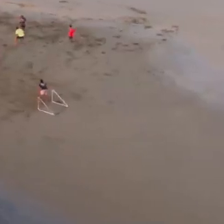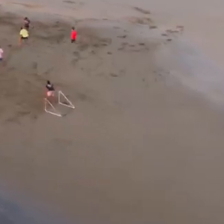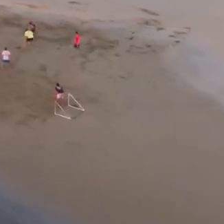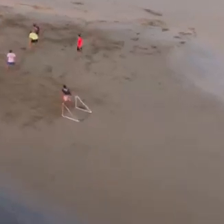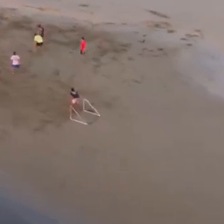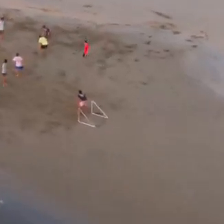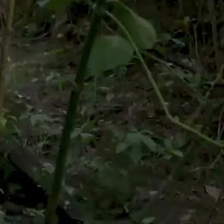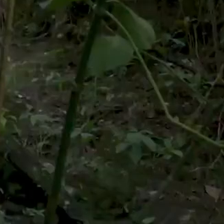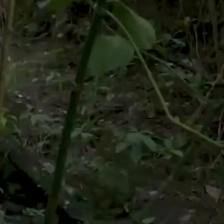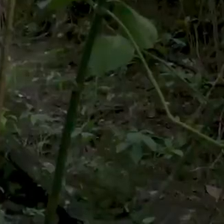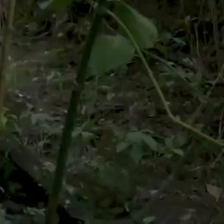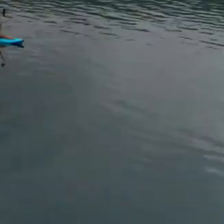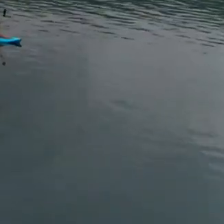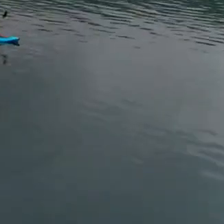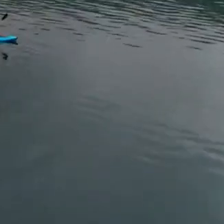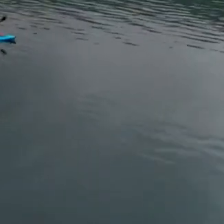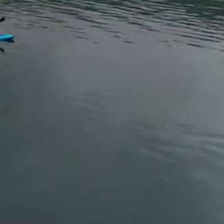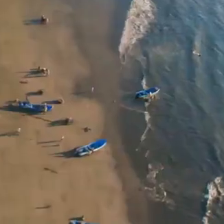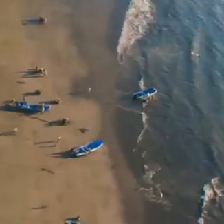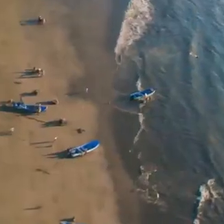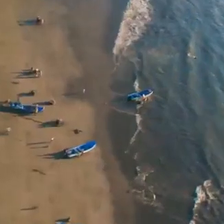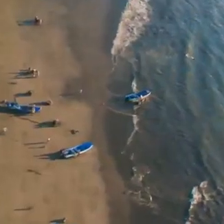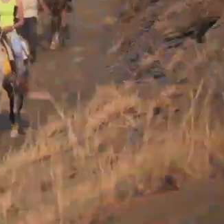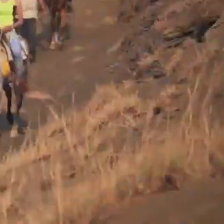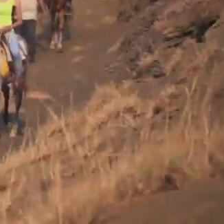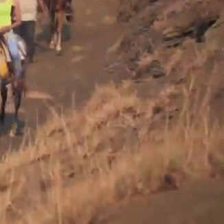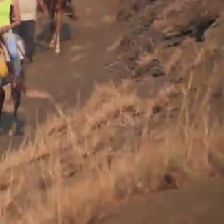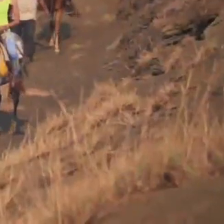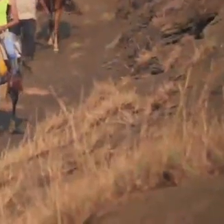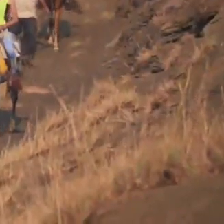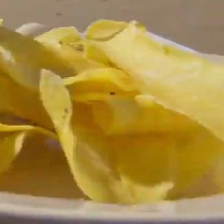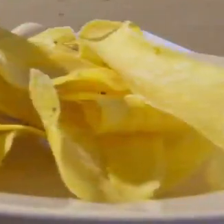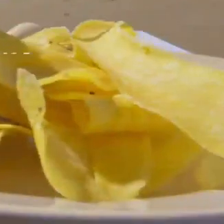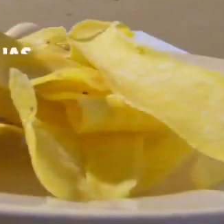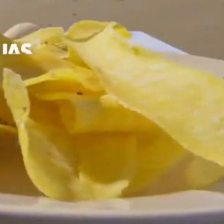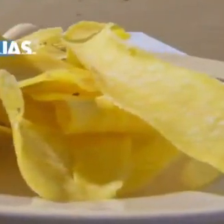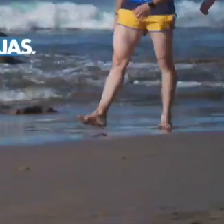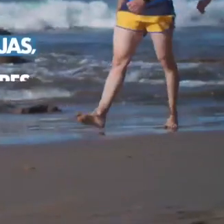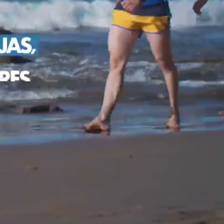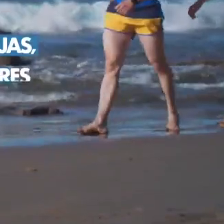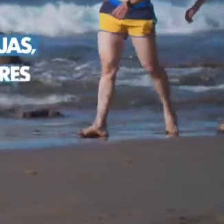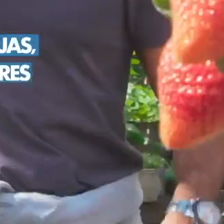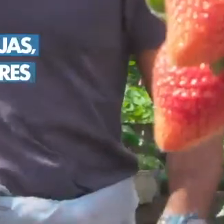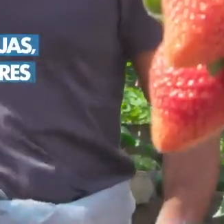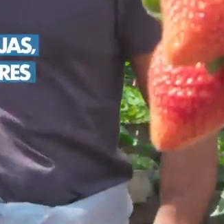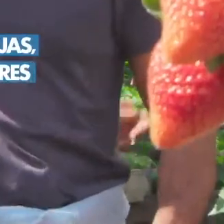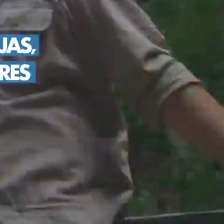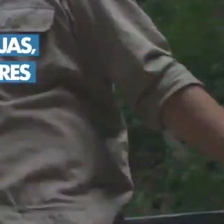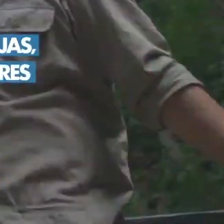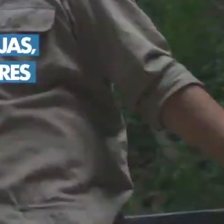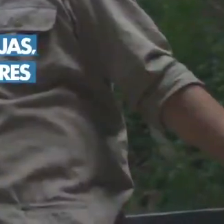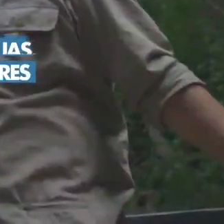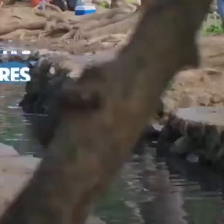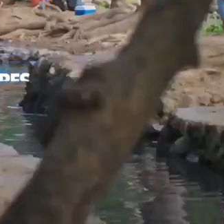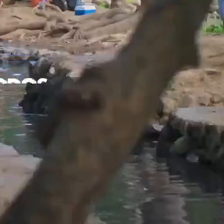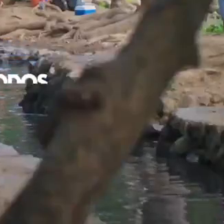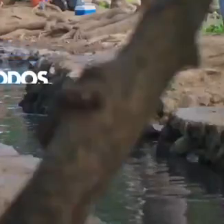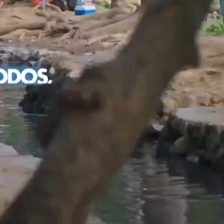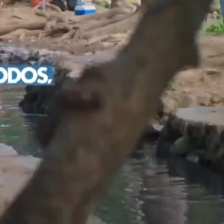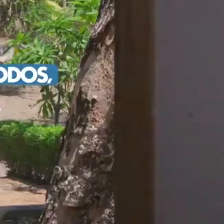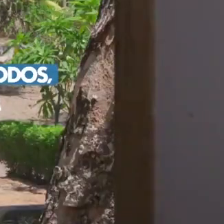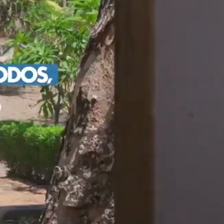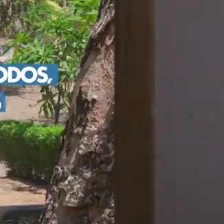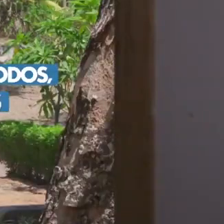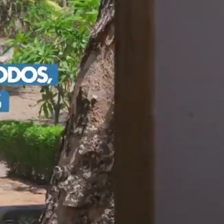esperamos con las aguas de mayo. Intur, alcaldías, emprendedores turísticos, jóvenes, parejas, familias,